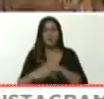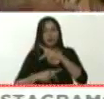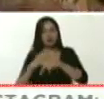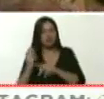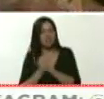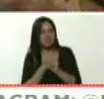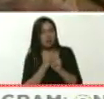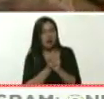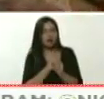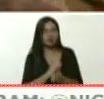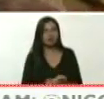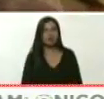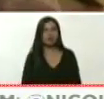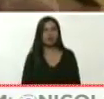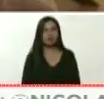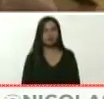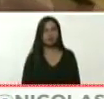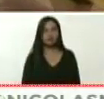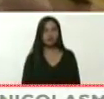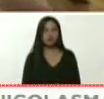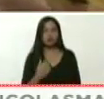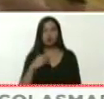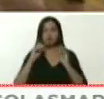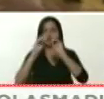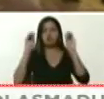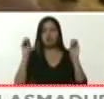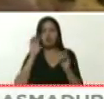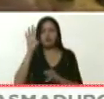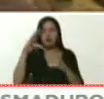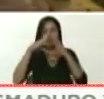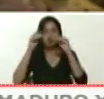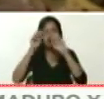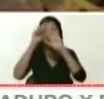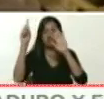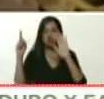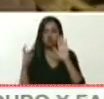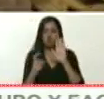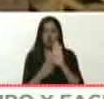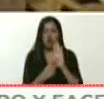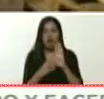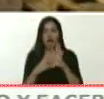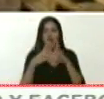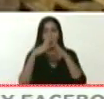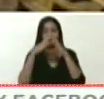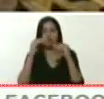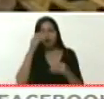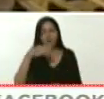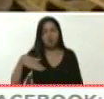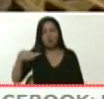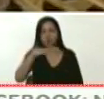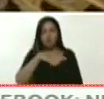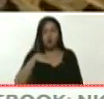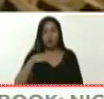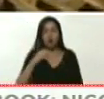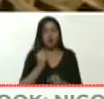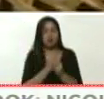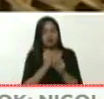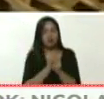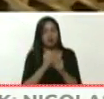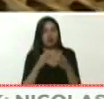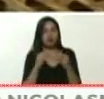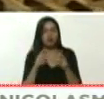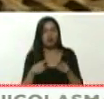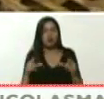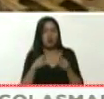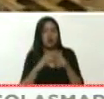trabaja. Y yo llamo a todo el país, a todo nuestro pueblo, a la clase obrera venezolana, al